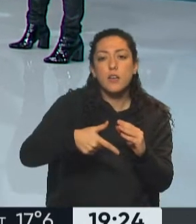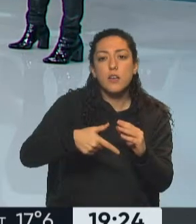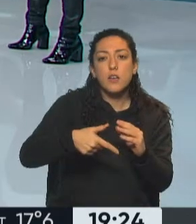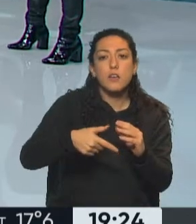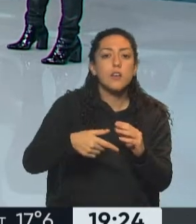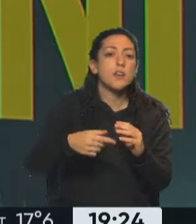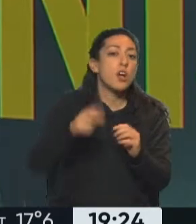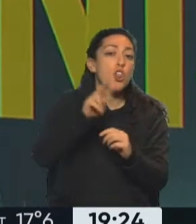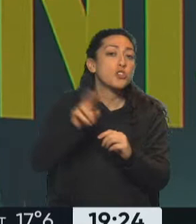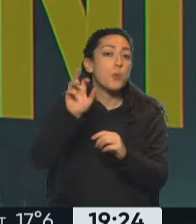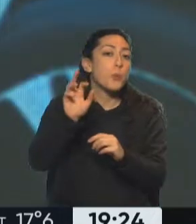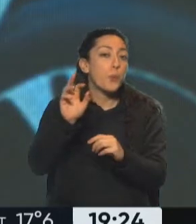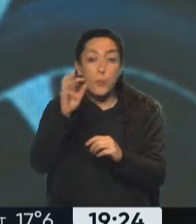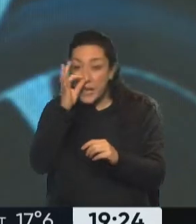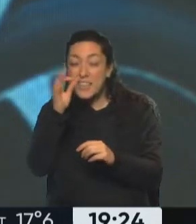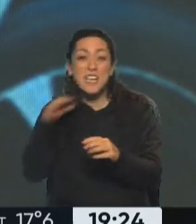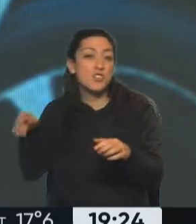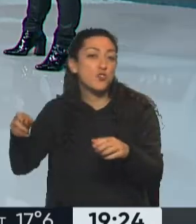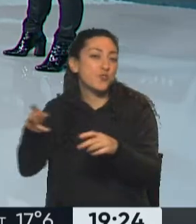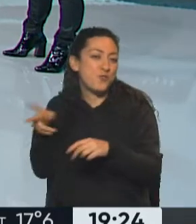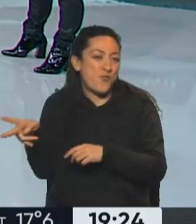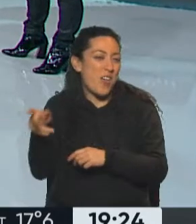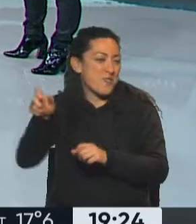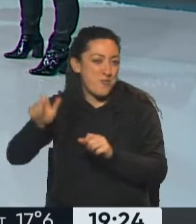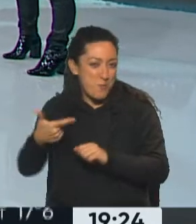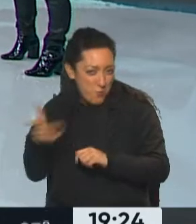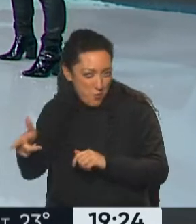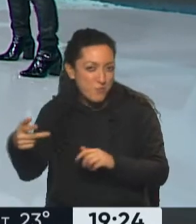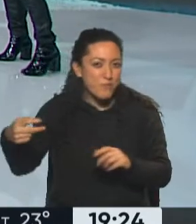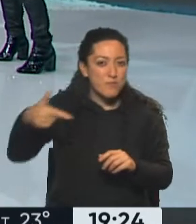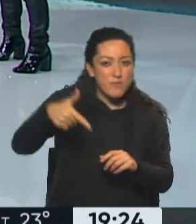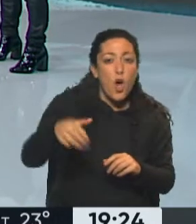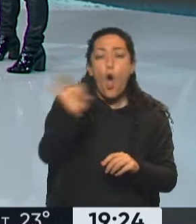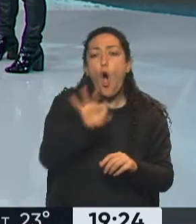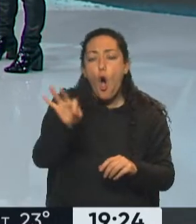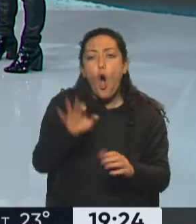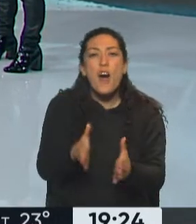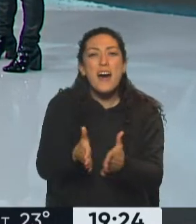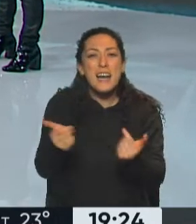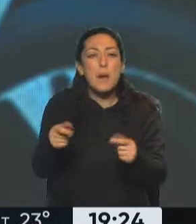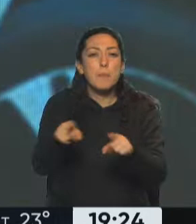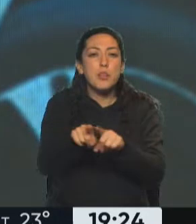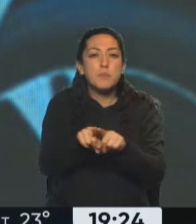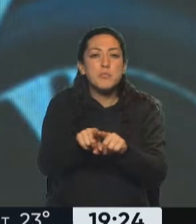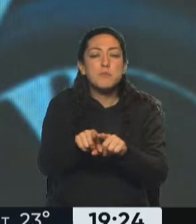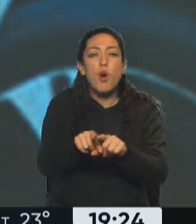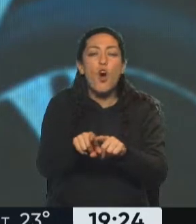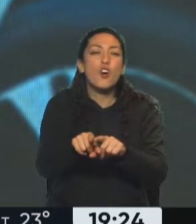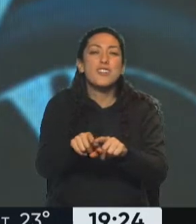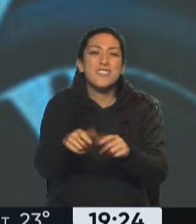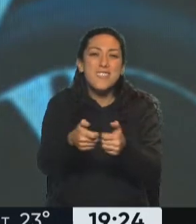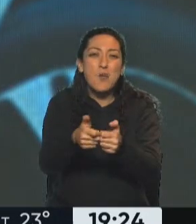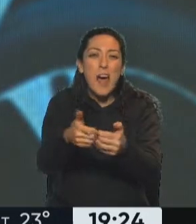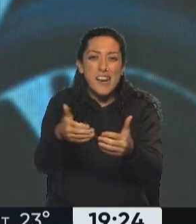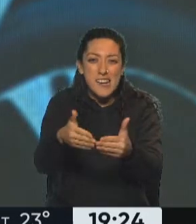al 220, pero estás un poco más de tiempo, o 40 minutos en una carga acelerada como el celular, en estas estaciones